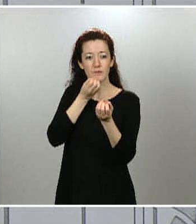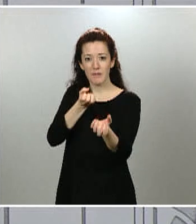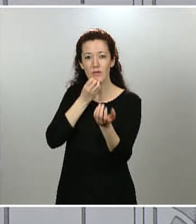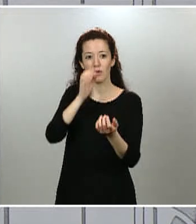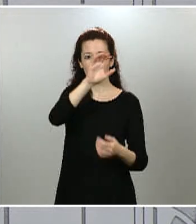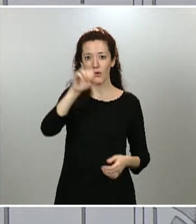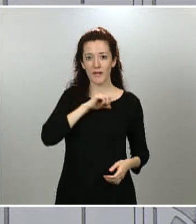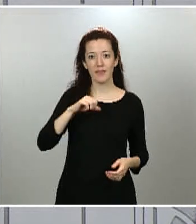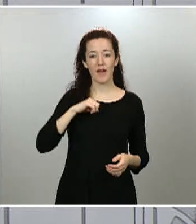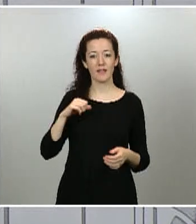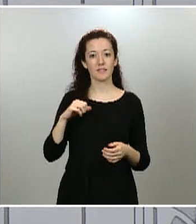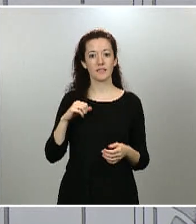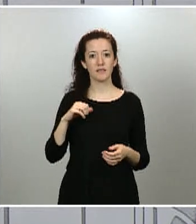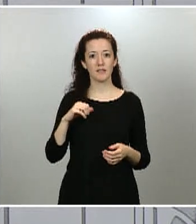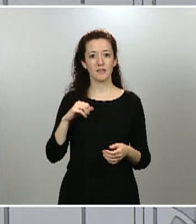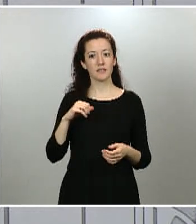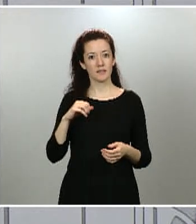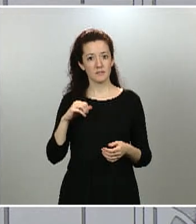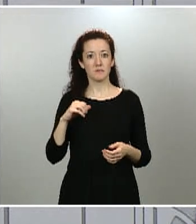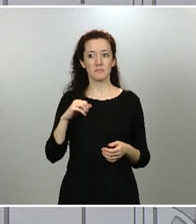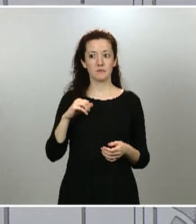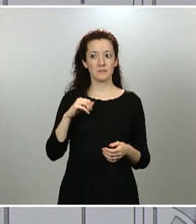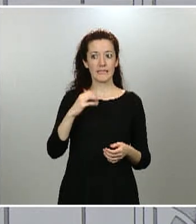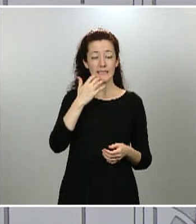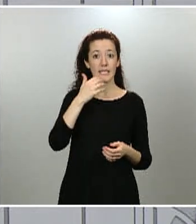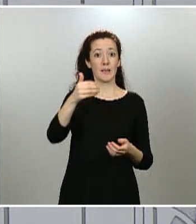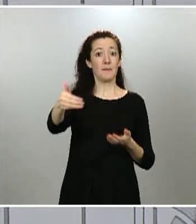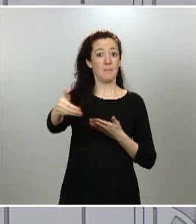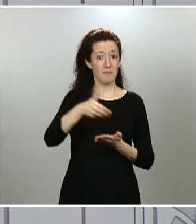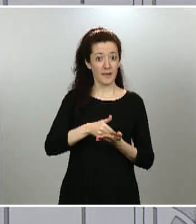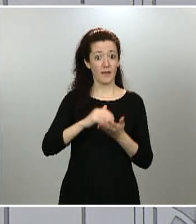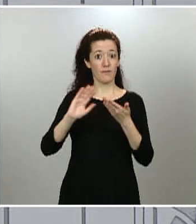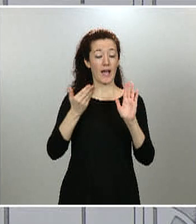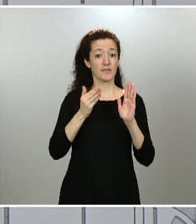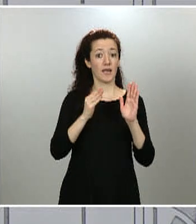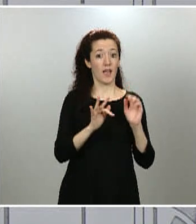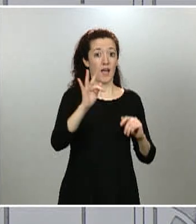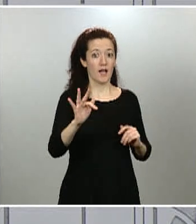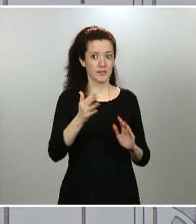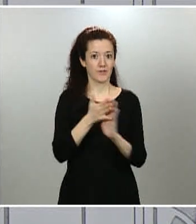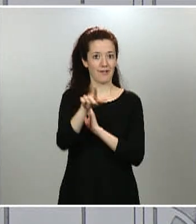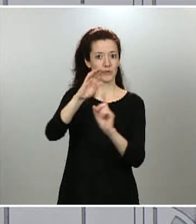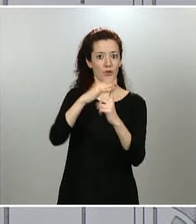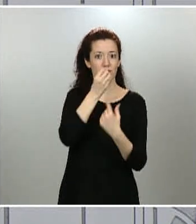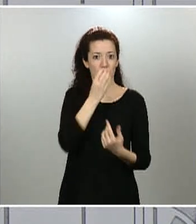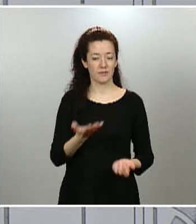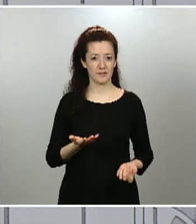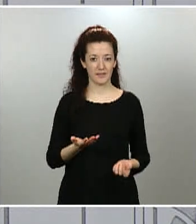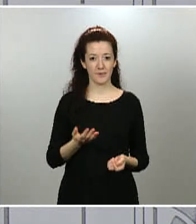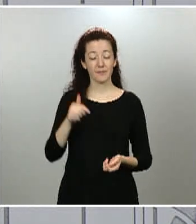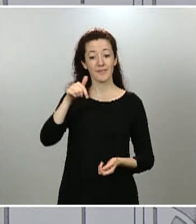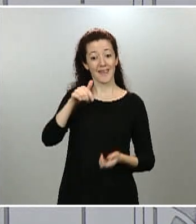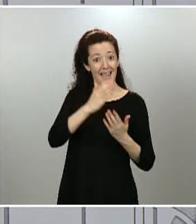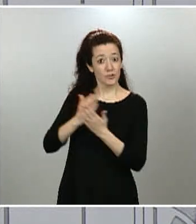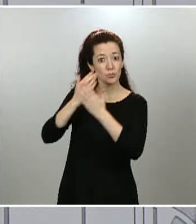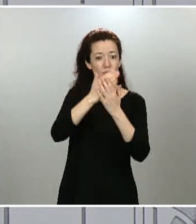la mandan es porque consideran que está en una situación adecuada para pasar de fase. El objetivo de todo este estudio es tener una seguridad